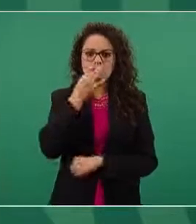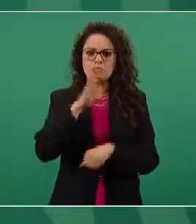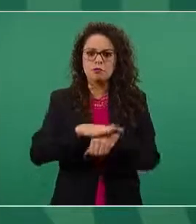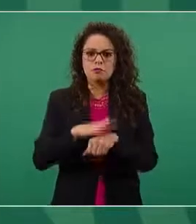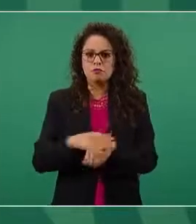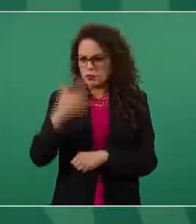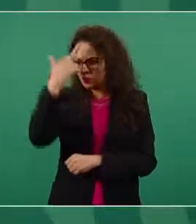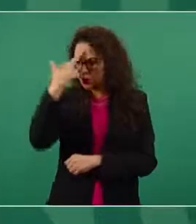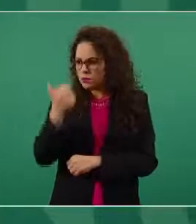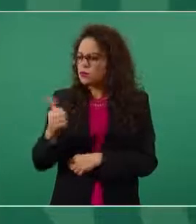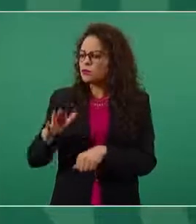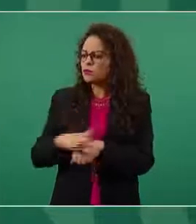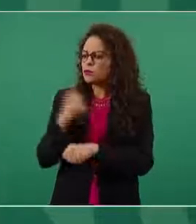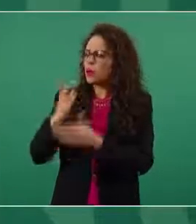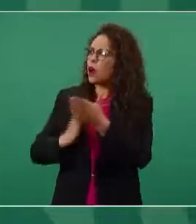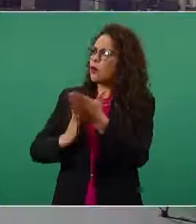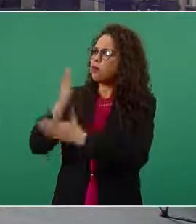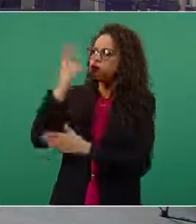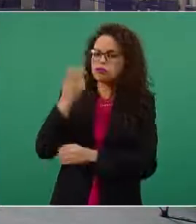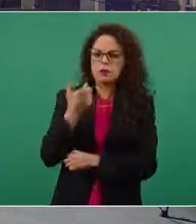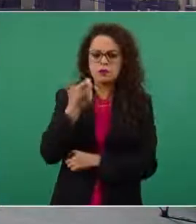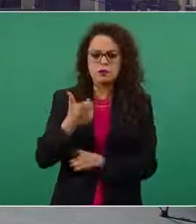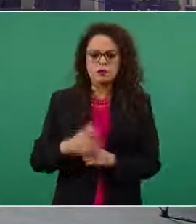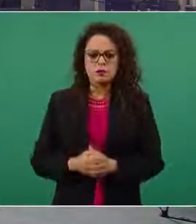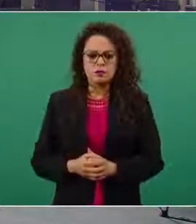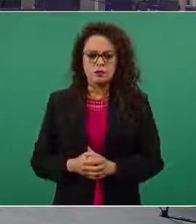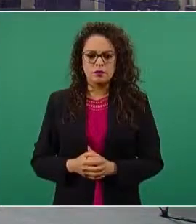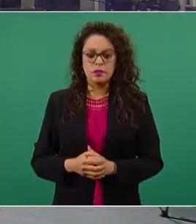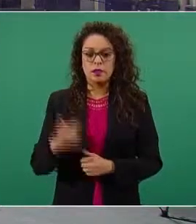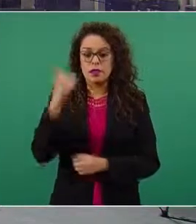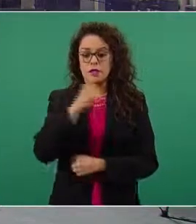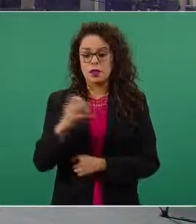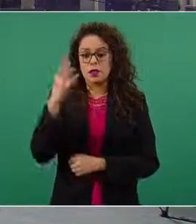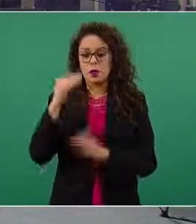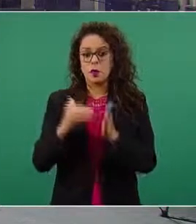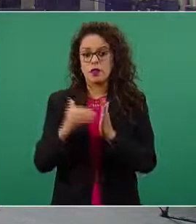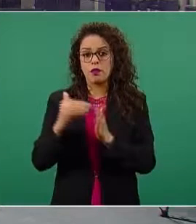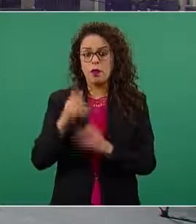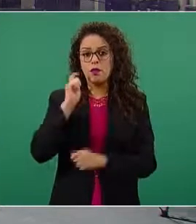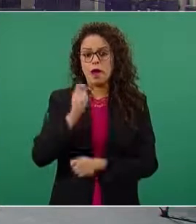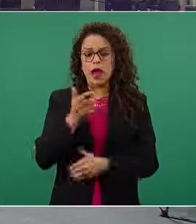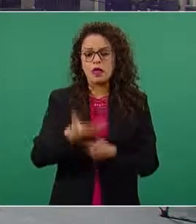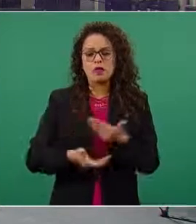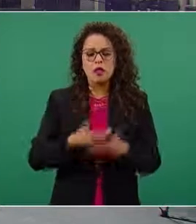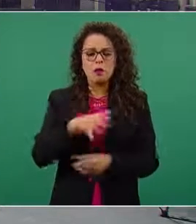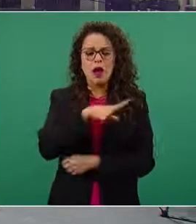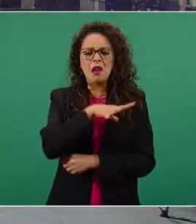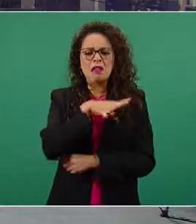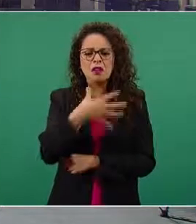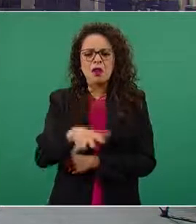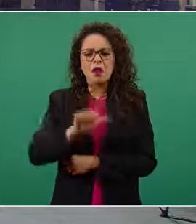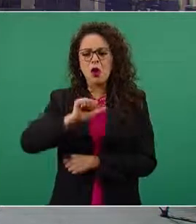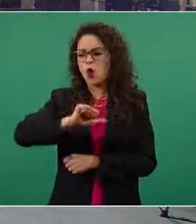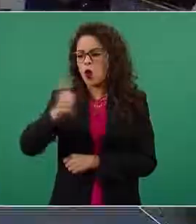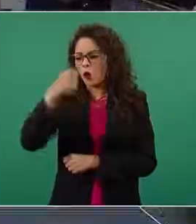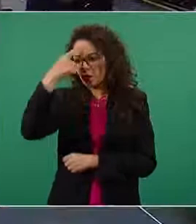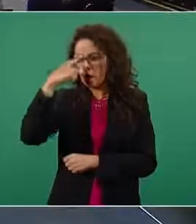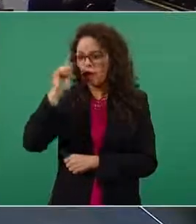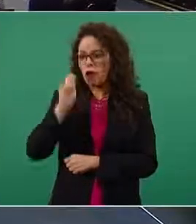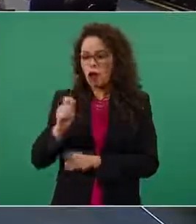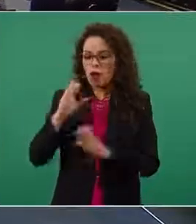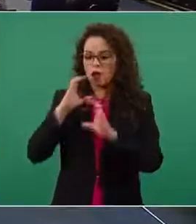sus… Y una gran cantidad, topos. Más de 150 millones fue para servicios generales y otra parte para comunicación